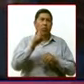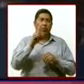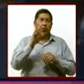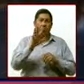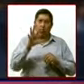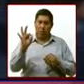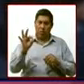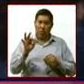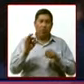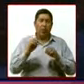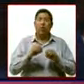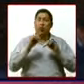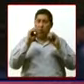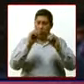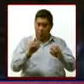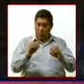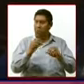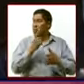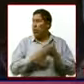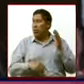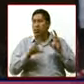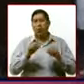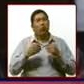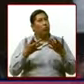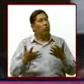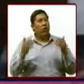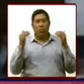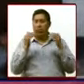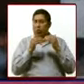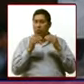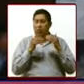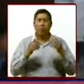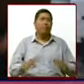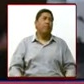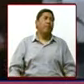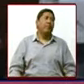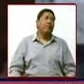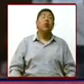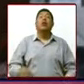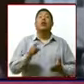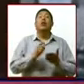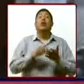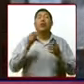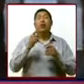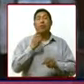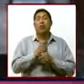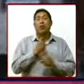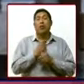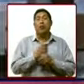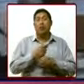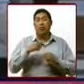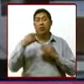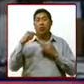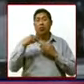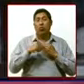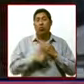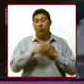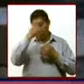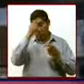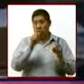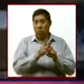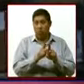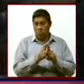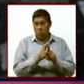159, es que están manifestando que no hay un punto de consenso de momento. Y esta va a ser la tarea más compleja, ¿no? Que se pongan de